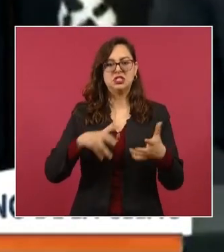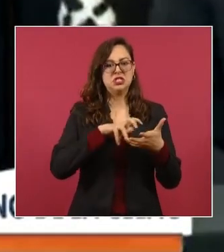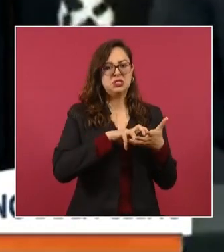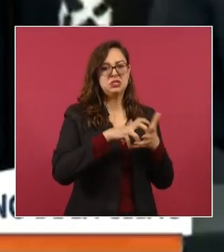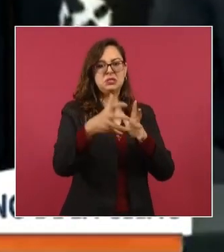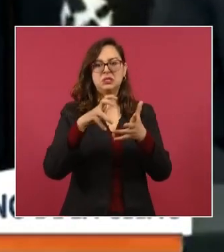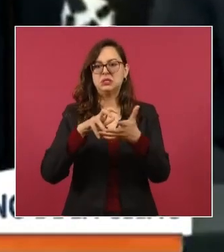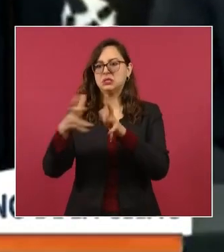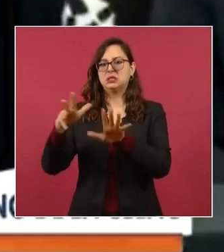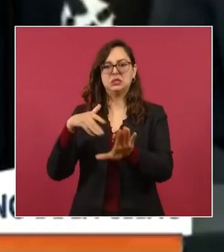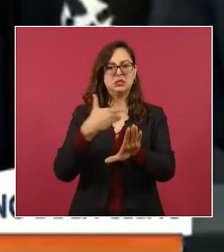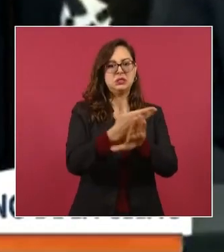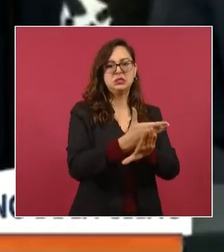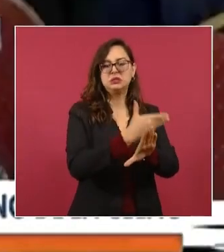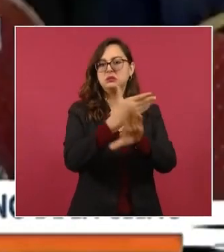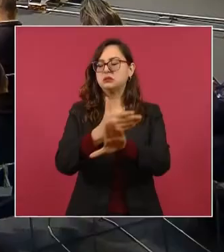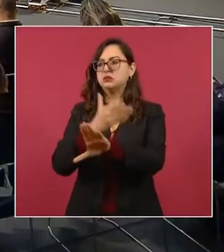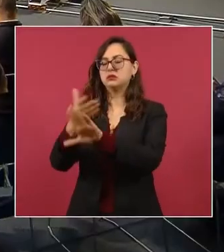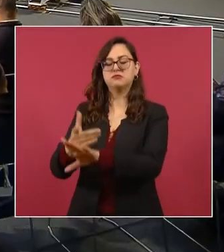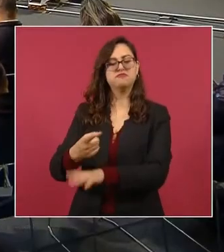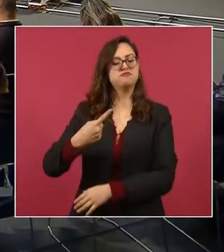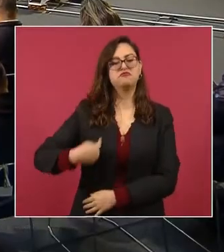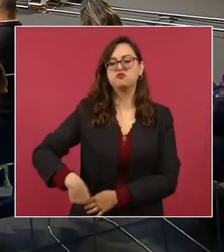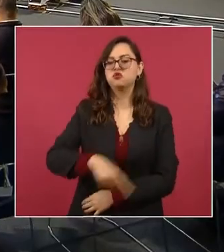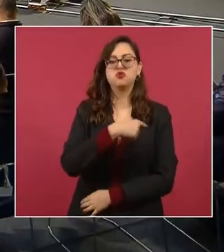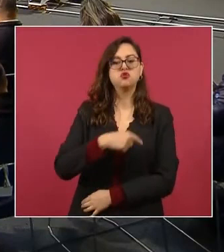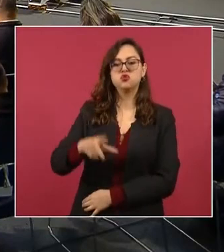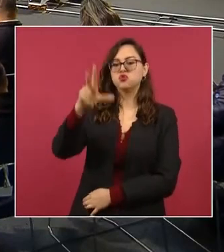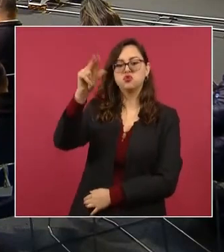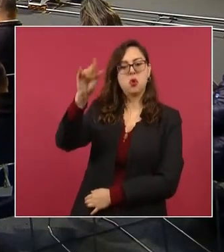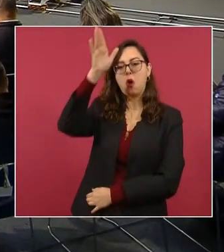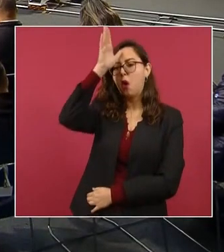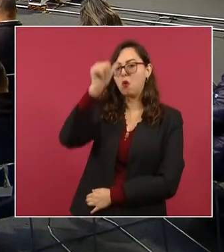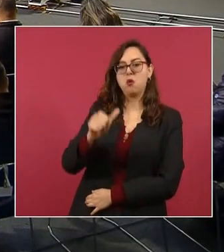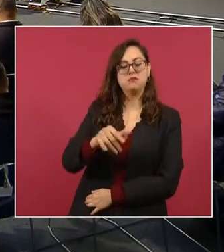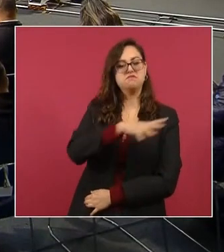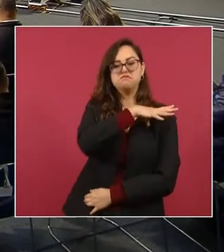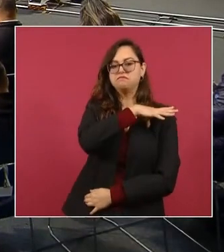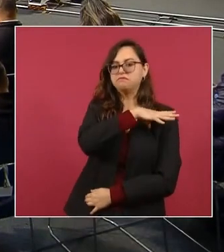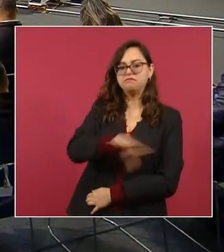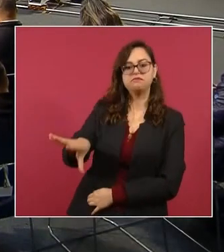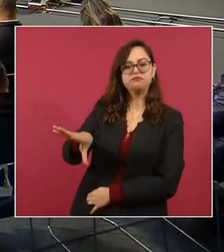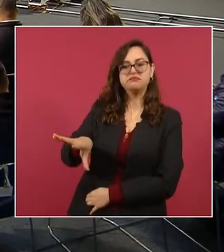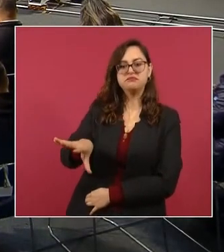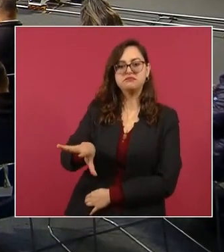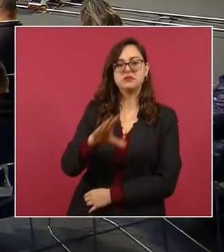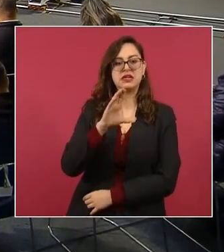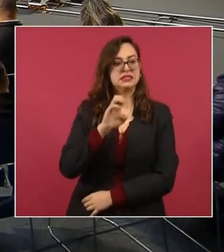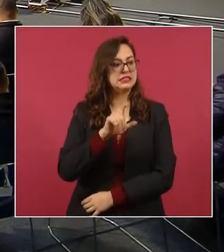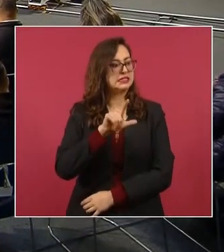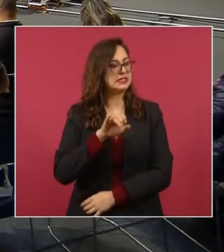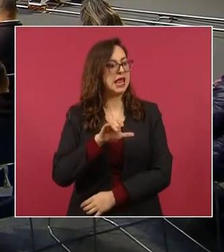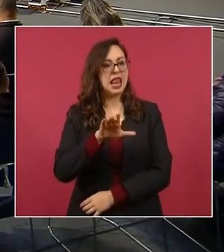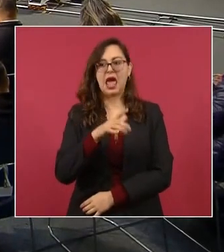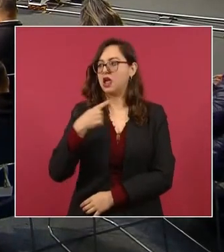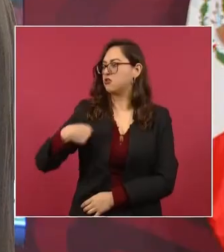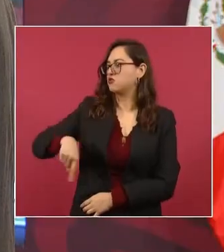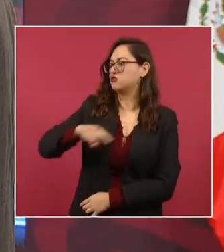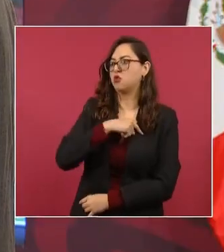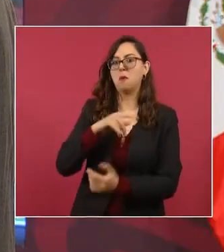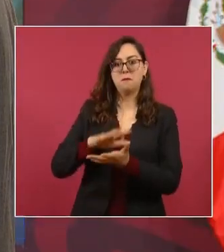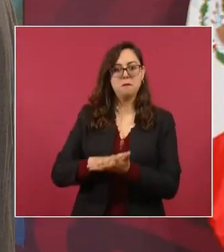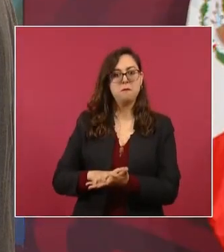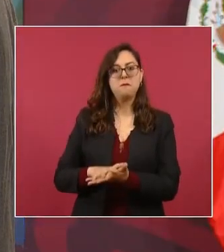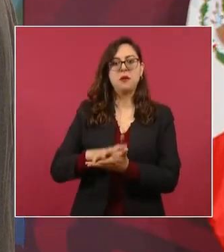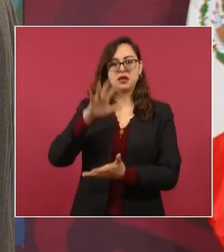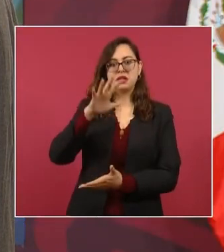inaceptable para quienes defendemos, y no me cabe ninguna duda que acá en CELAC esa voluntad es abrumadoramente mayoritaria,